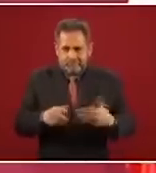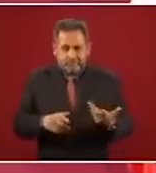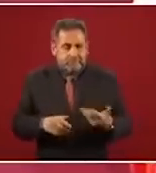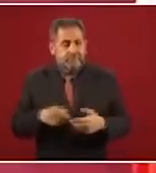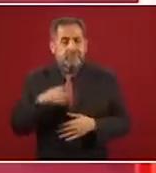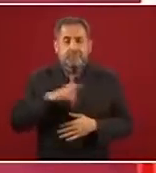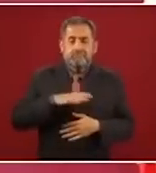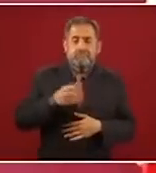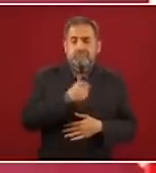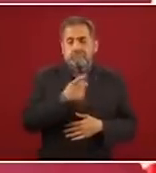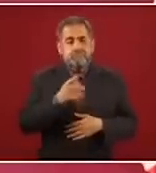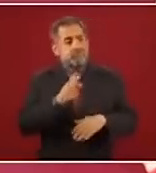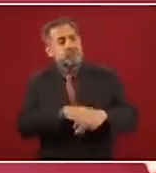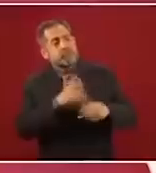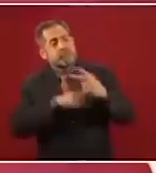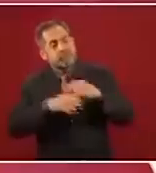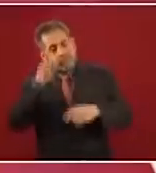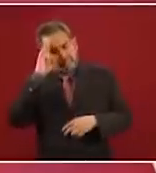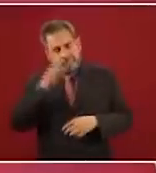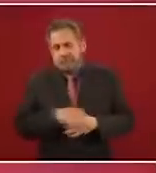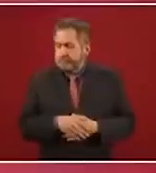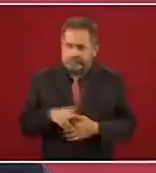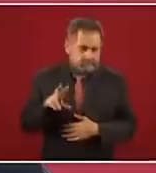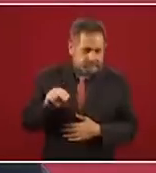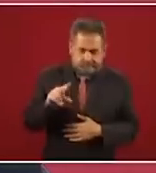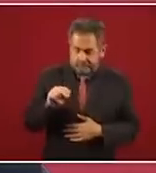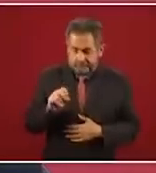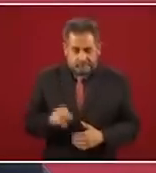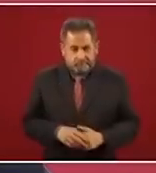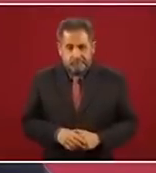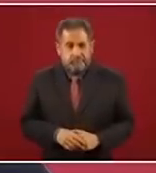de que había aumentado. No es cierto.